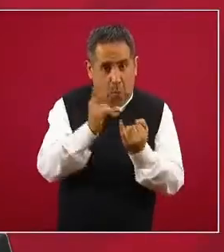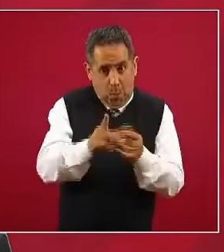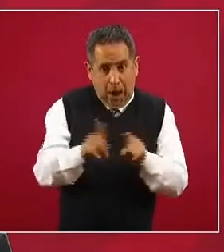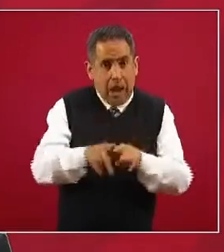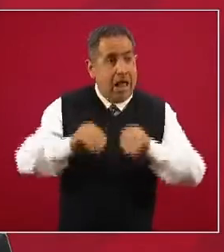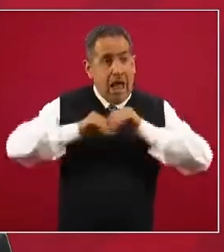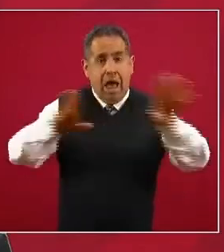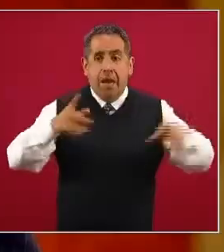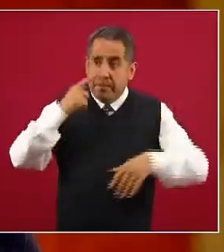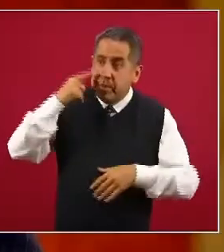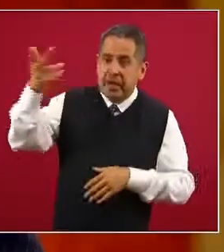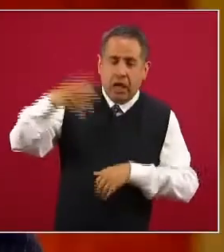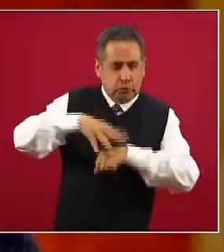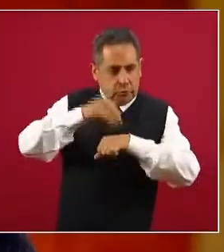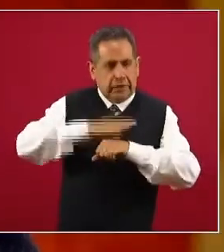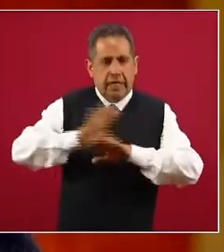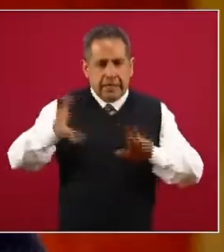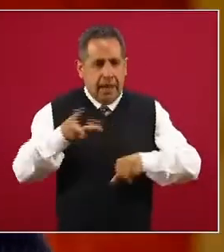con